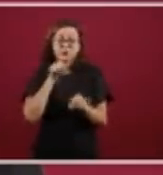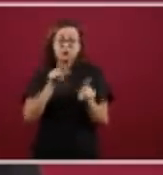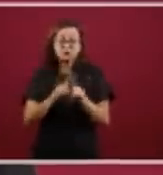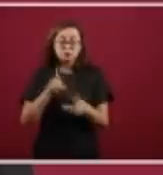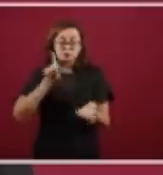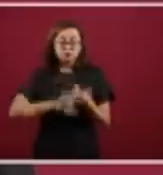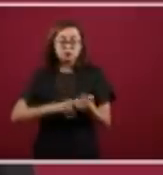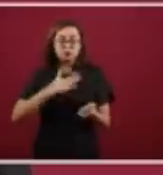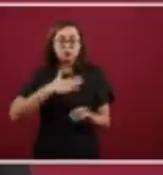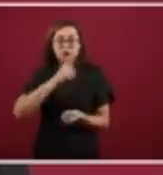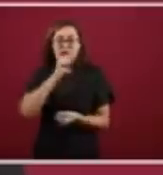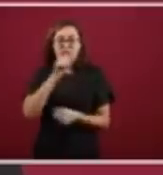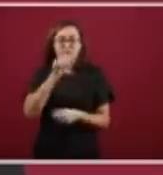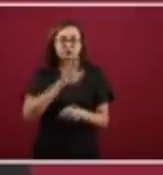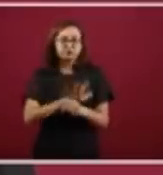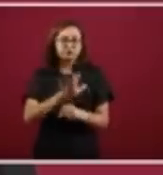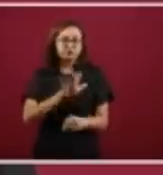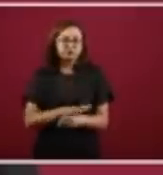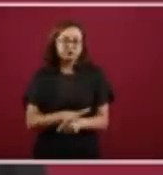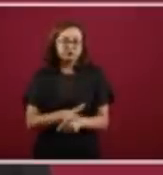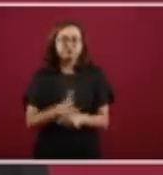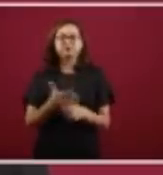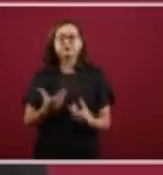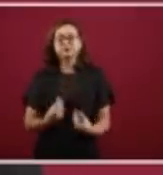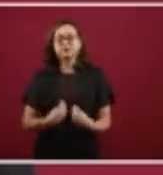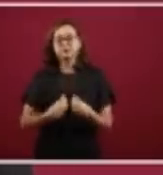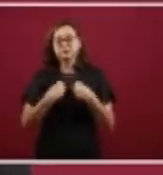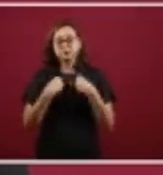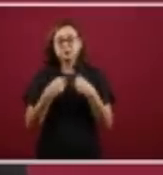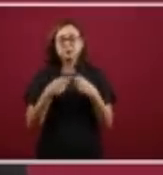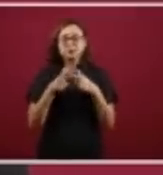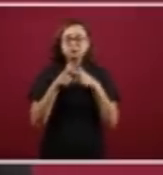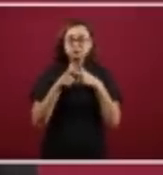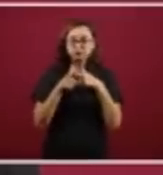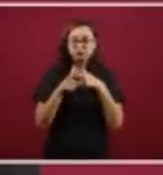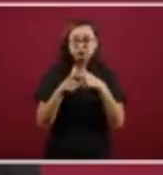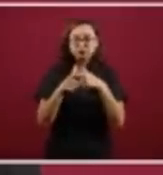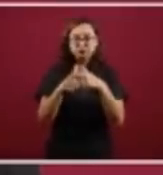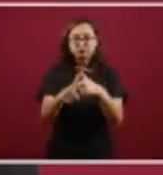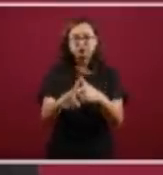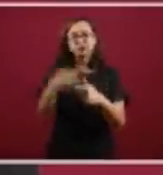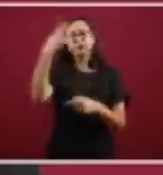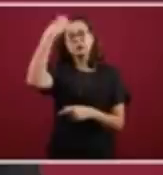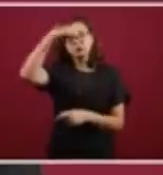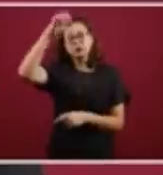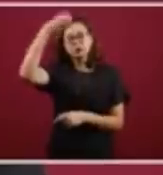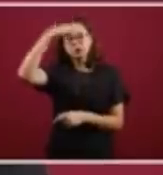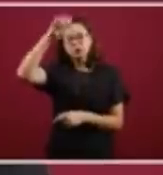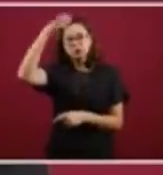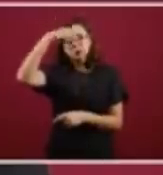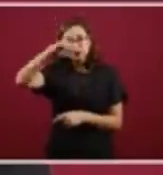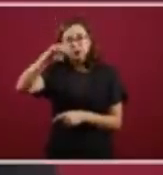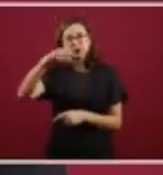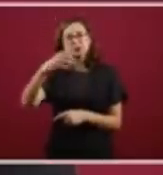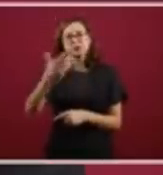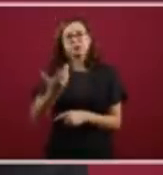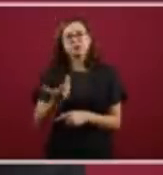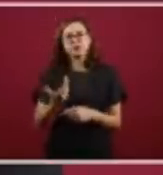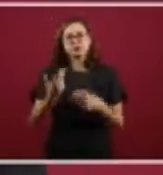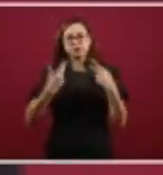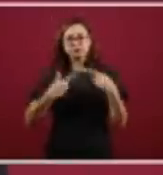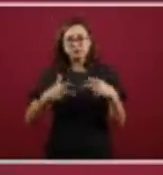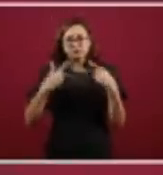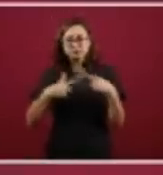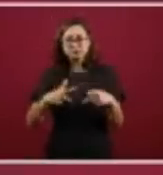Luego, como se vive más y se tiene experiencia, y los adultos